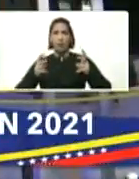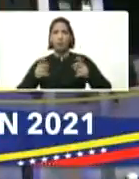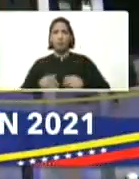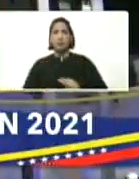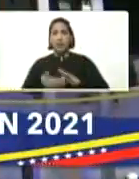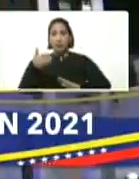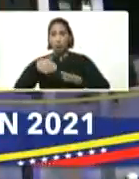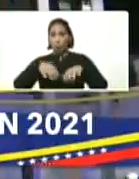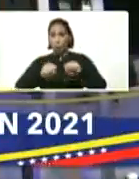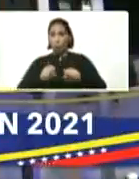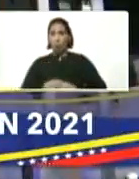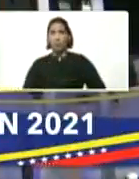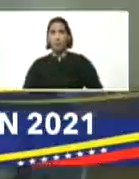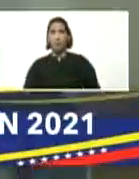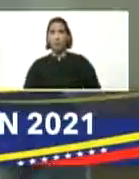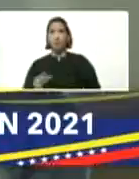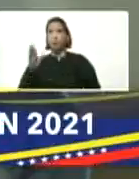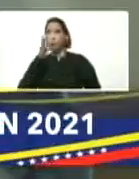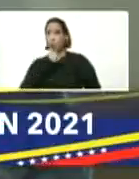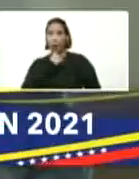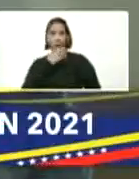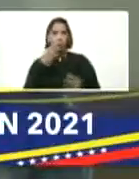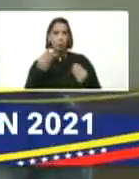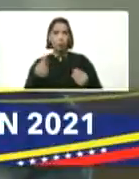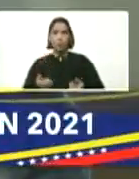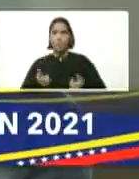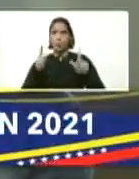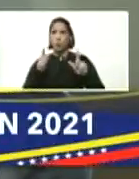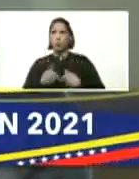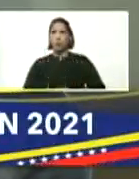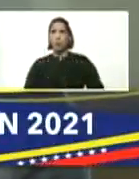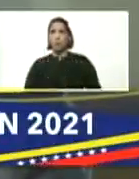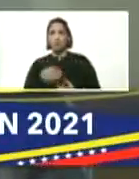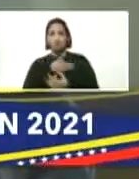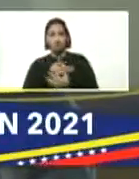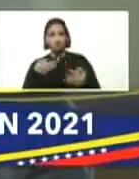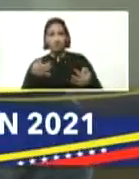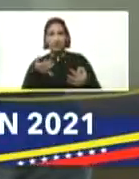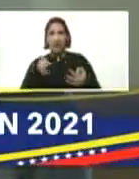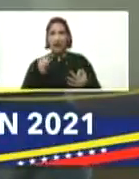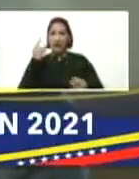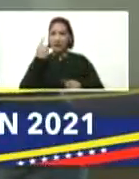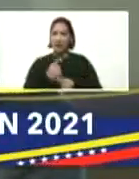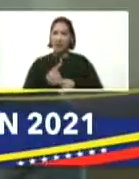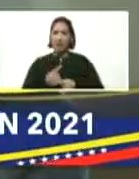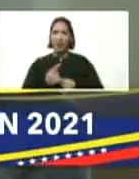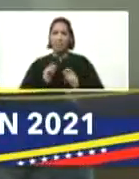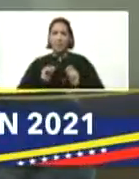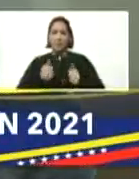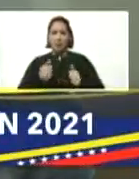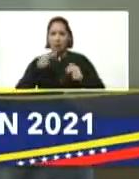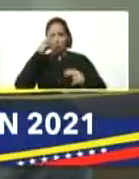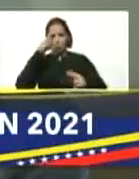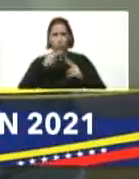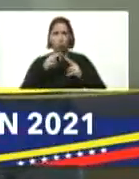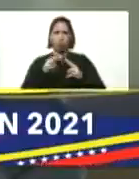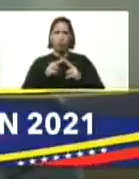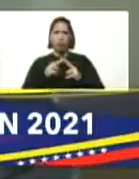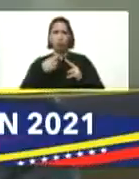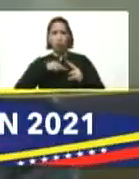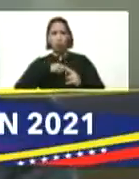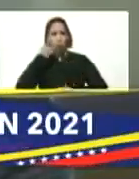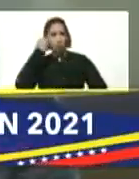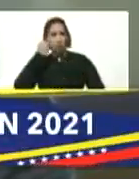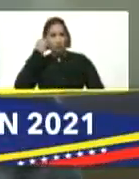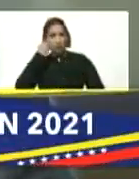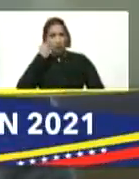colonia, no tiene muchas posibilidades de éxito. Hay que empezar por reconocerlo, porque la verdad es que creemos que